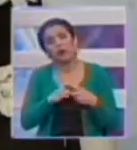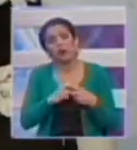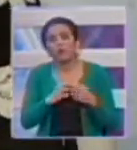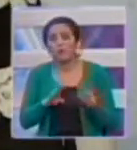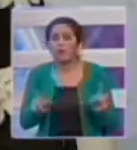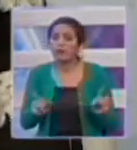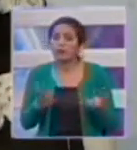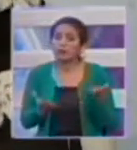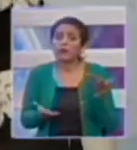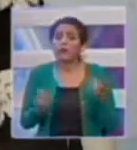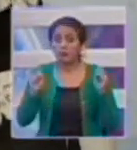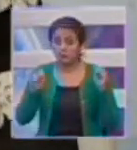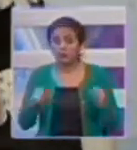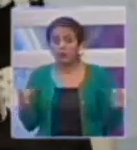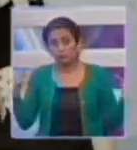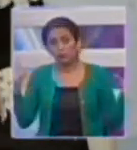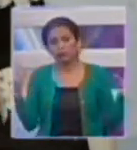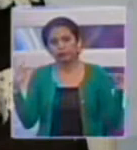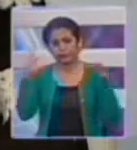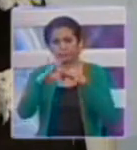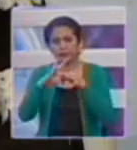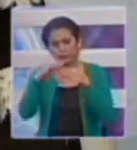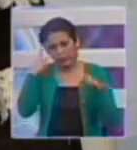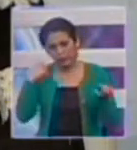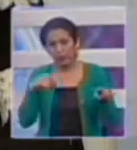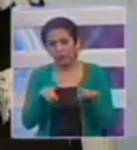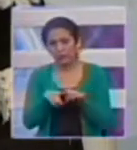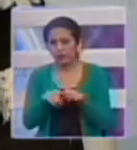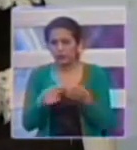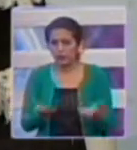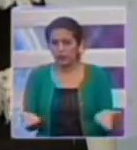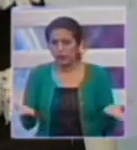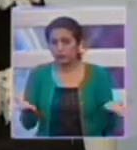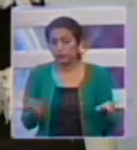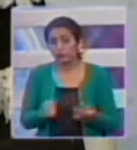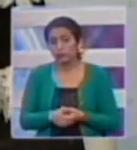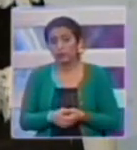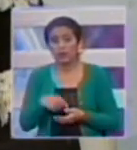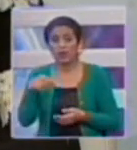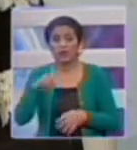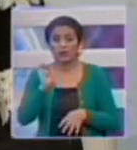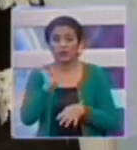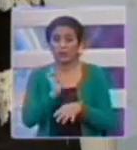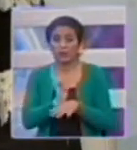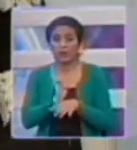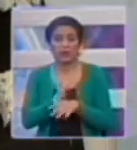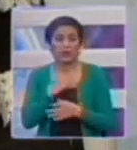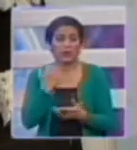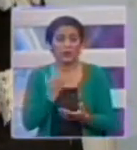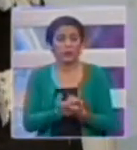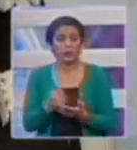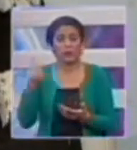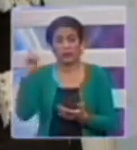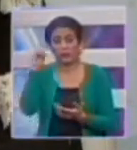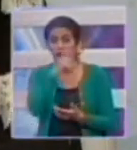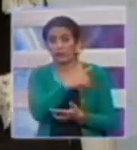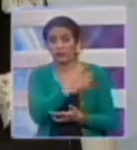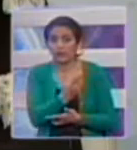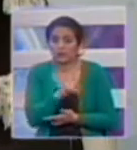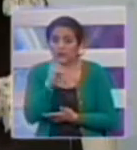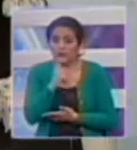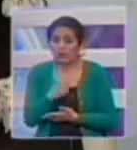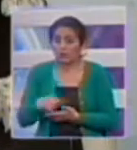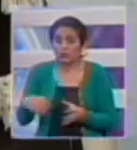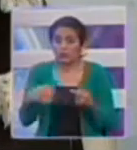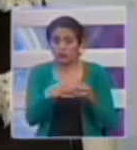mayorías móviles, de una gran inestabilidad, pero por otro lado está la situación del país que creo que nos va a obligar a consolidar unos acuerdos